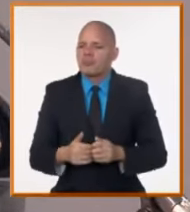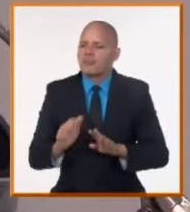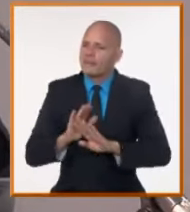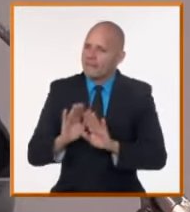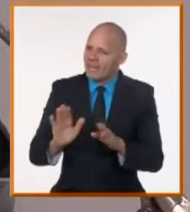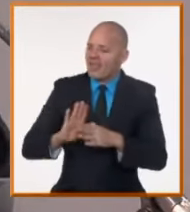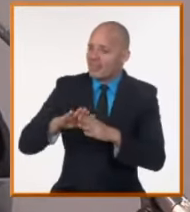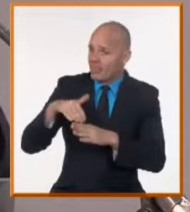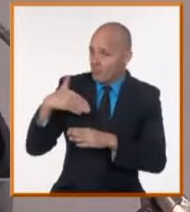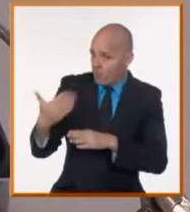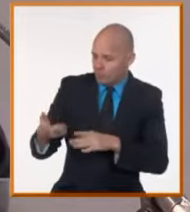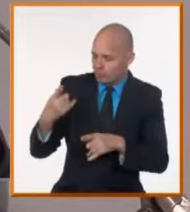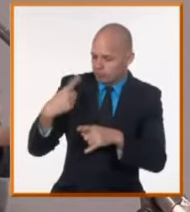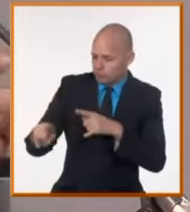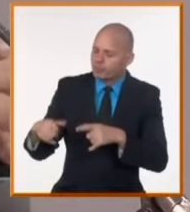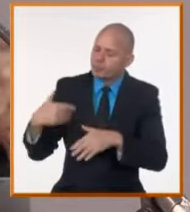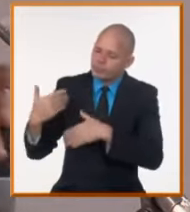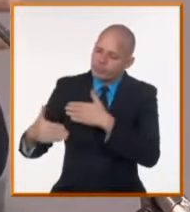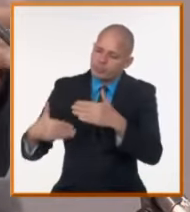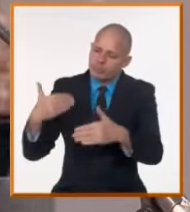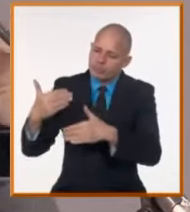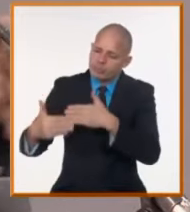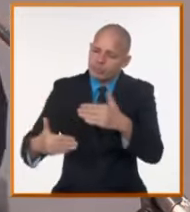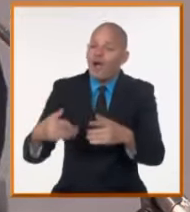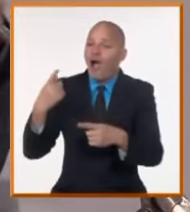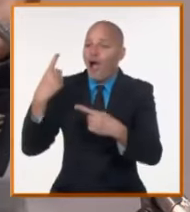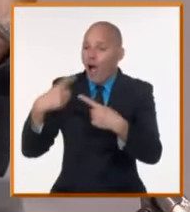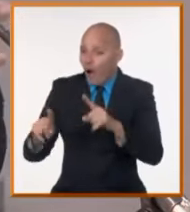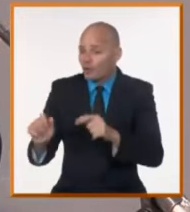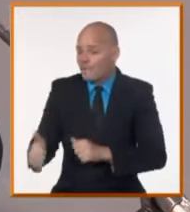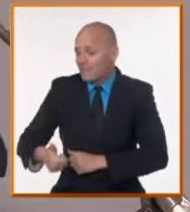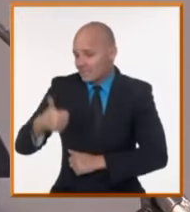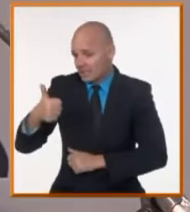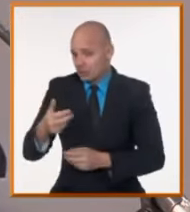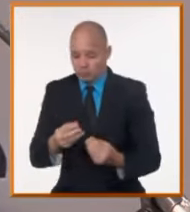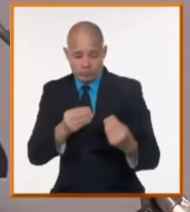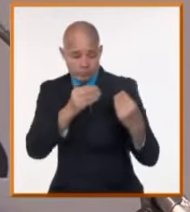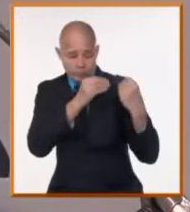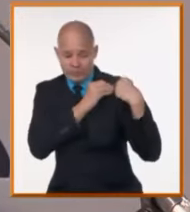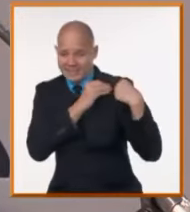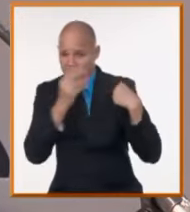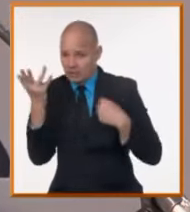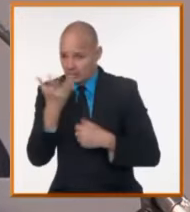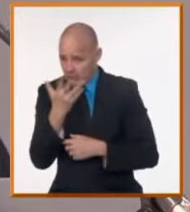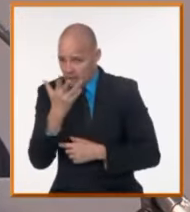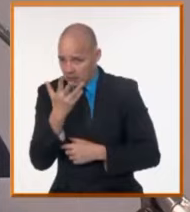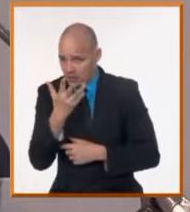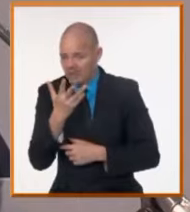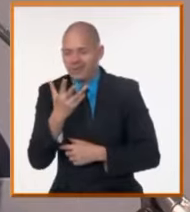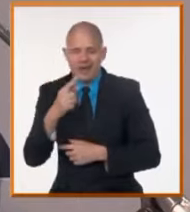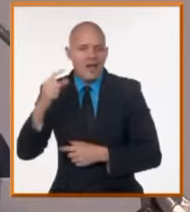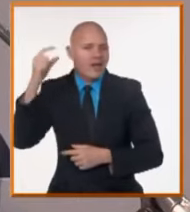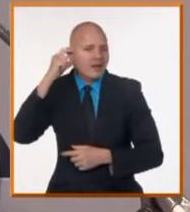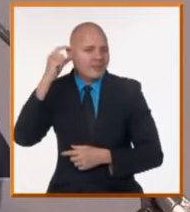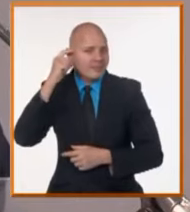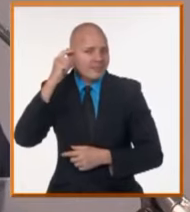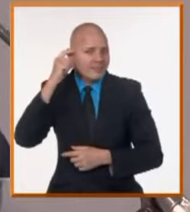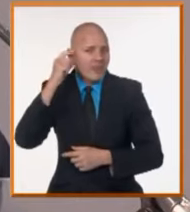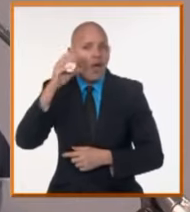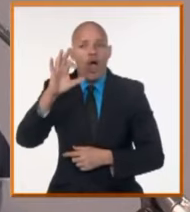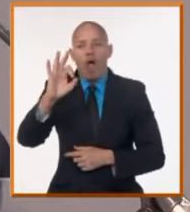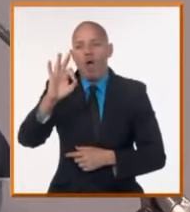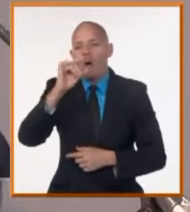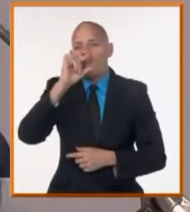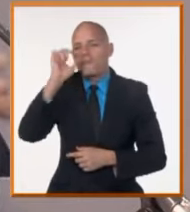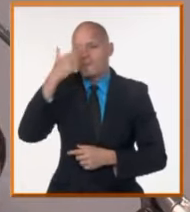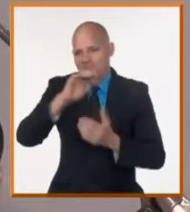aparentemente contrario, era como una postura de centro liberal o algo, la que encarnaba Barack Obama con el partido rival